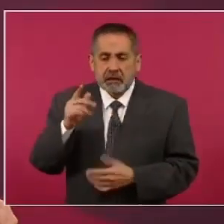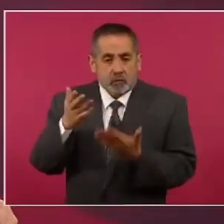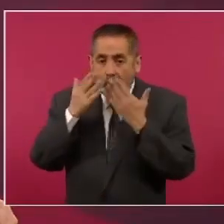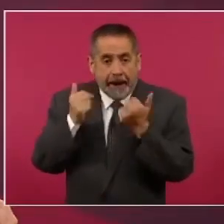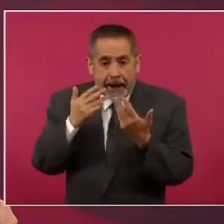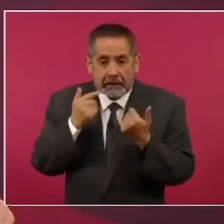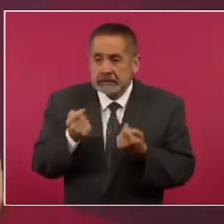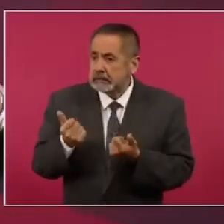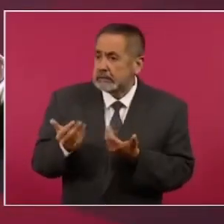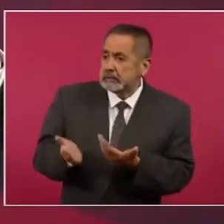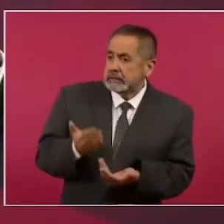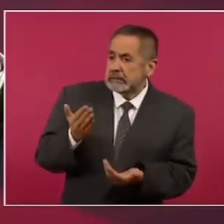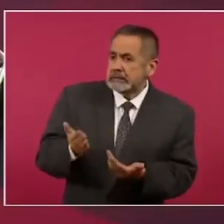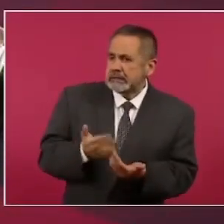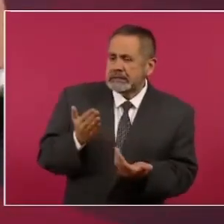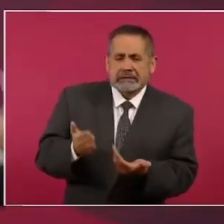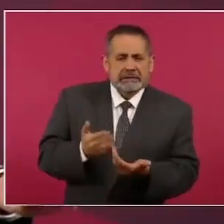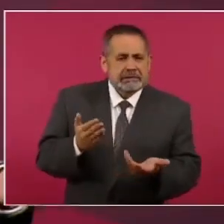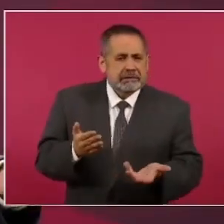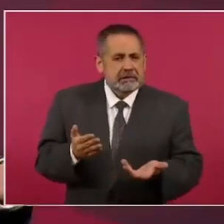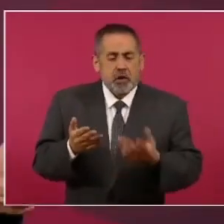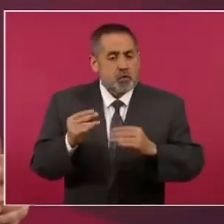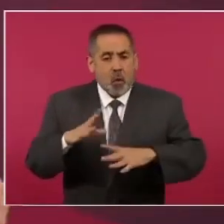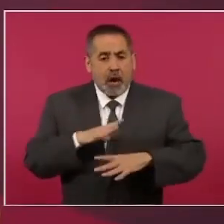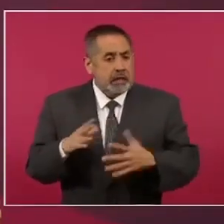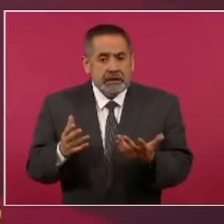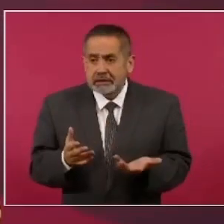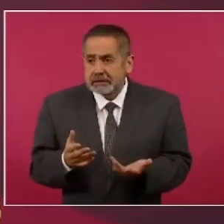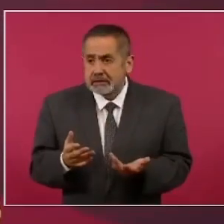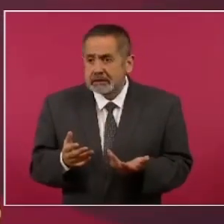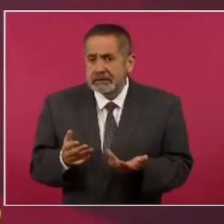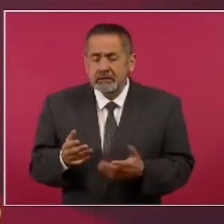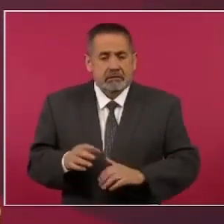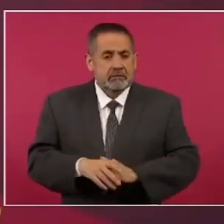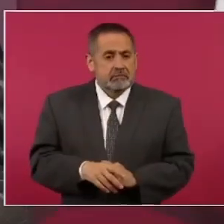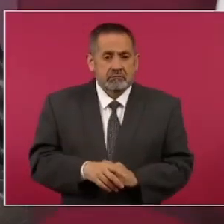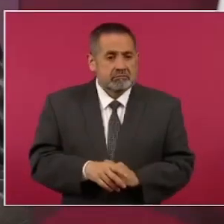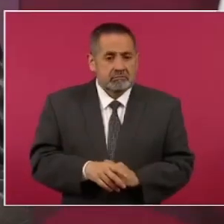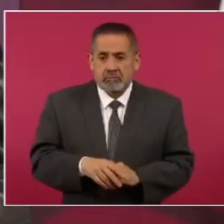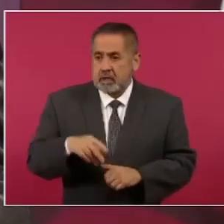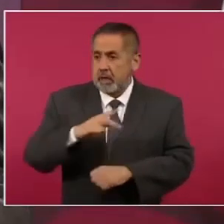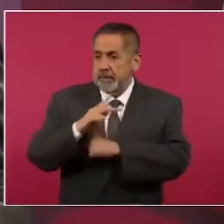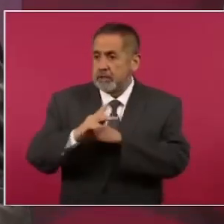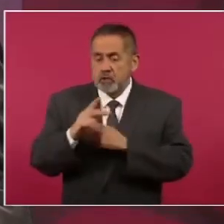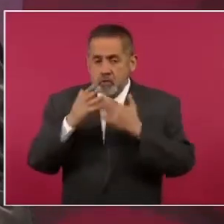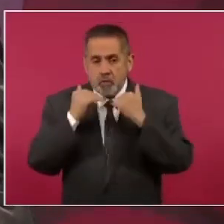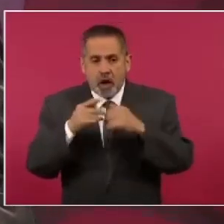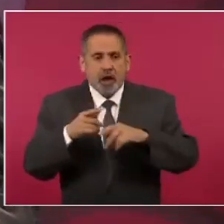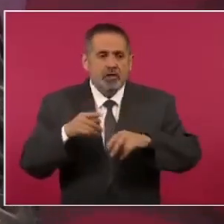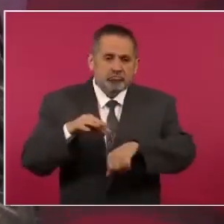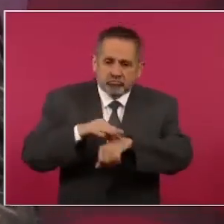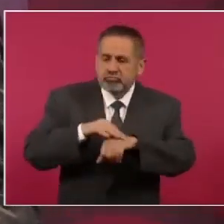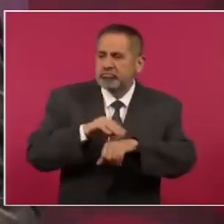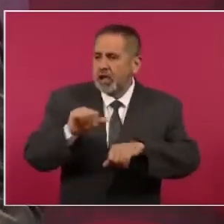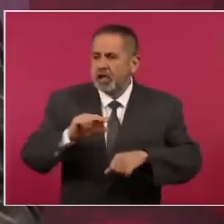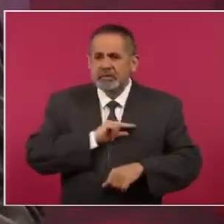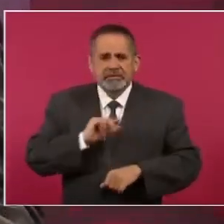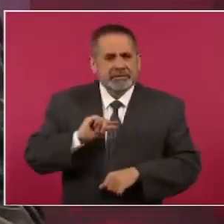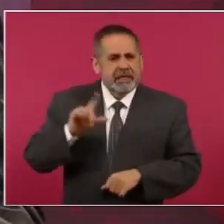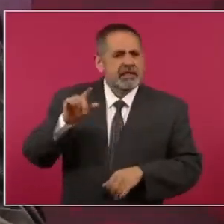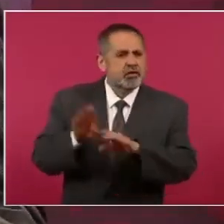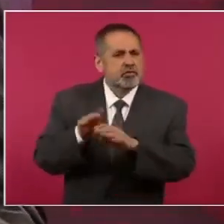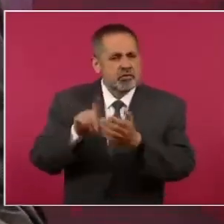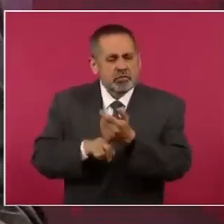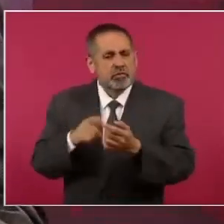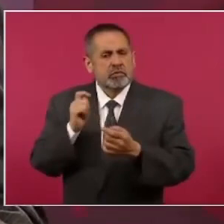porque no tenemos en nuestro país los médicos y los especialistas